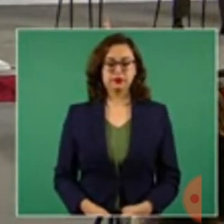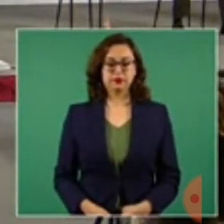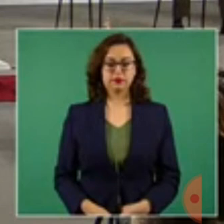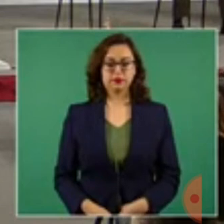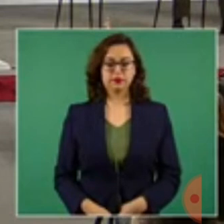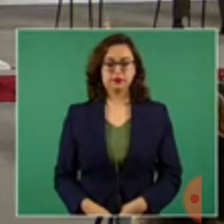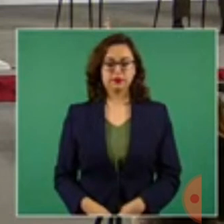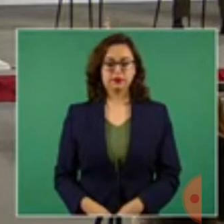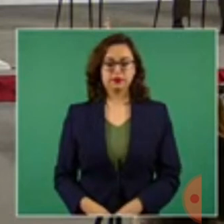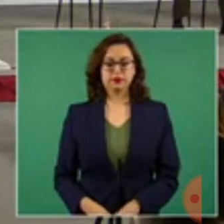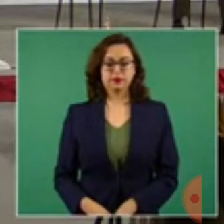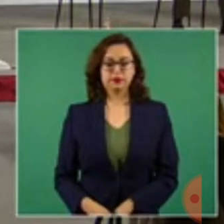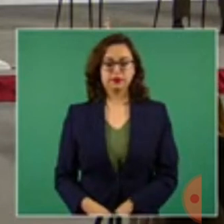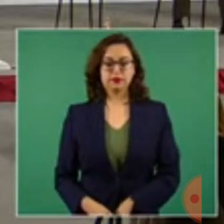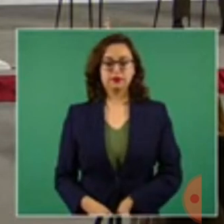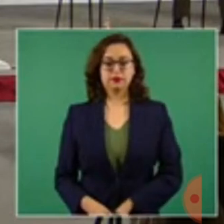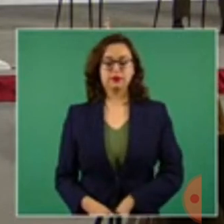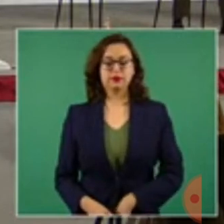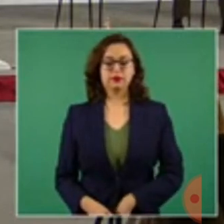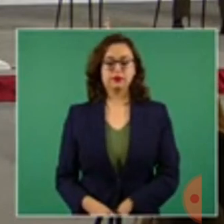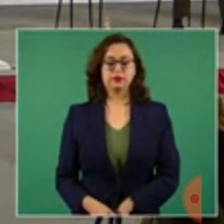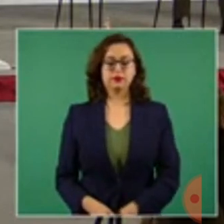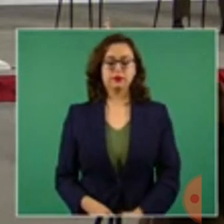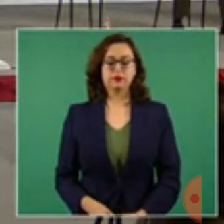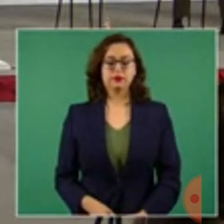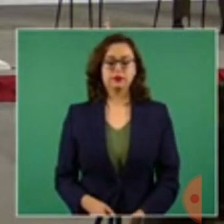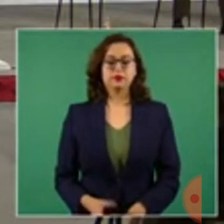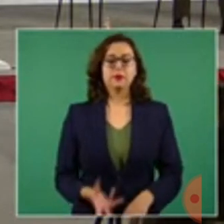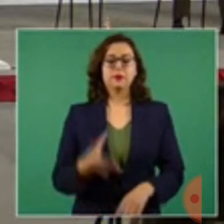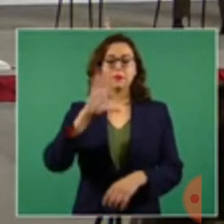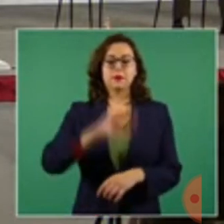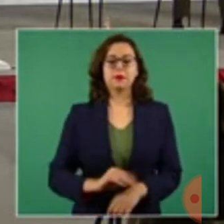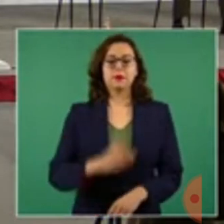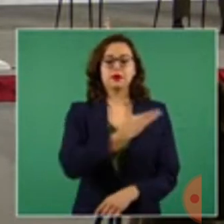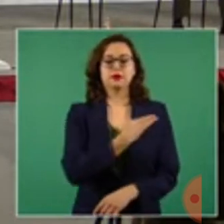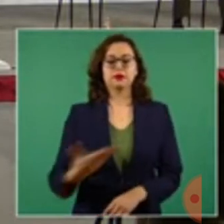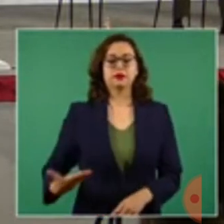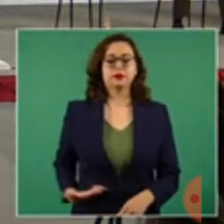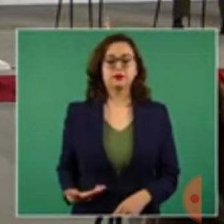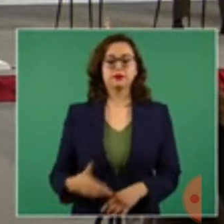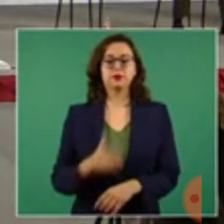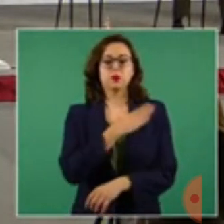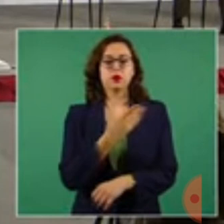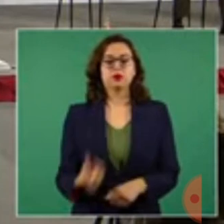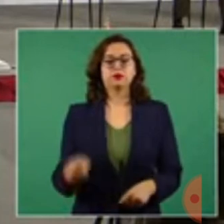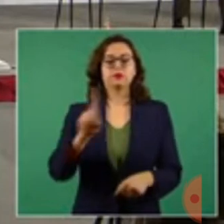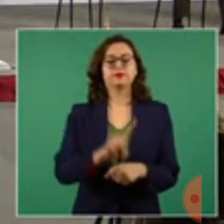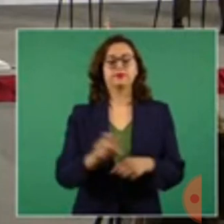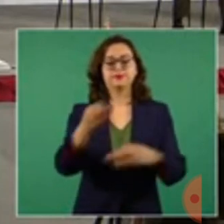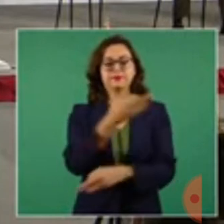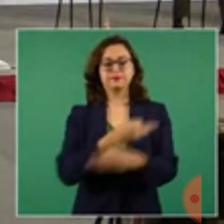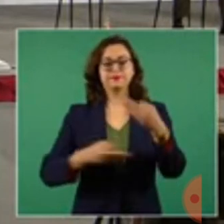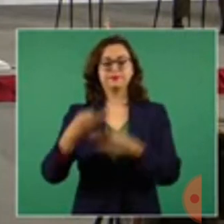Con su permiso, señor presidente, muy buenos días tengan todas y todos ustedes.